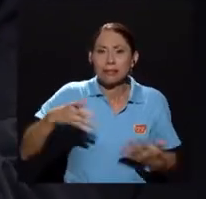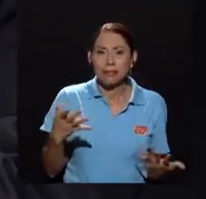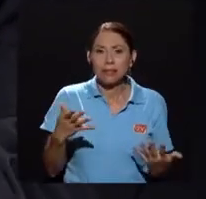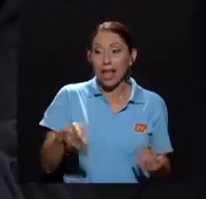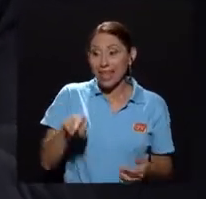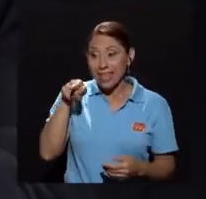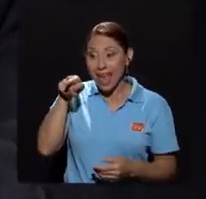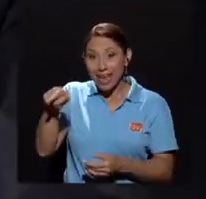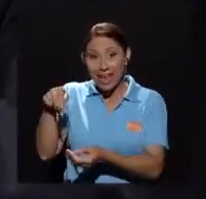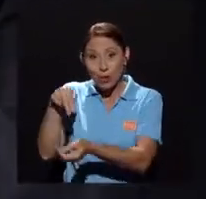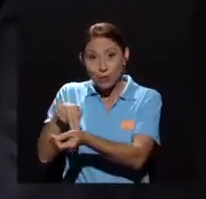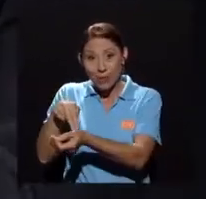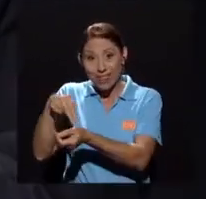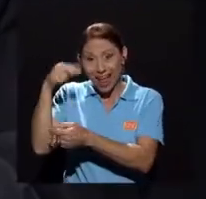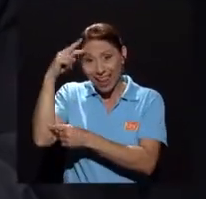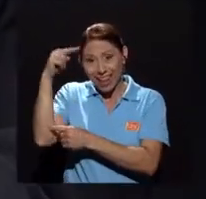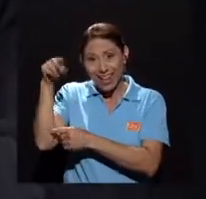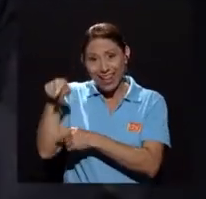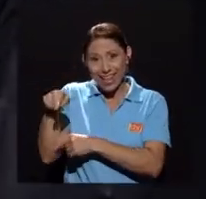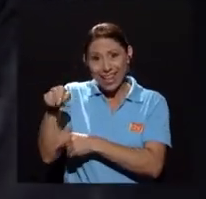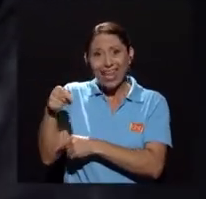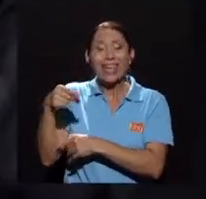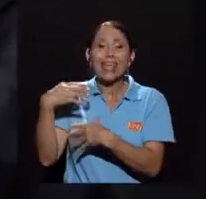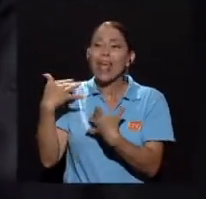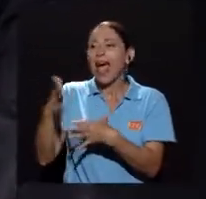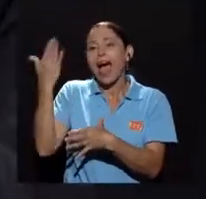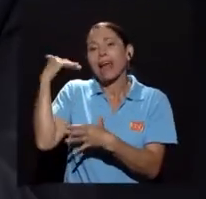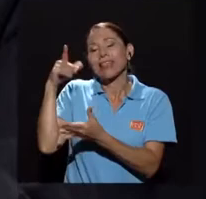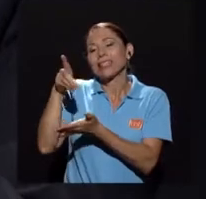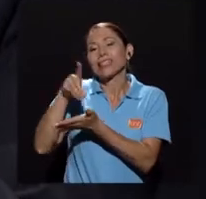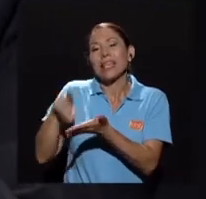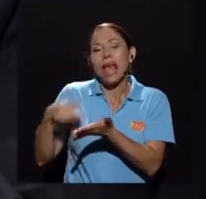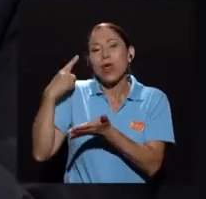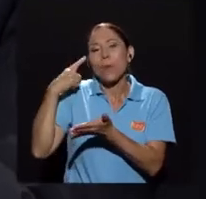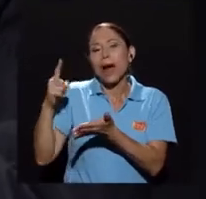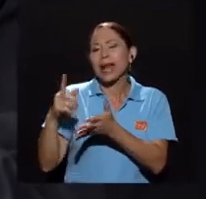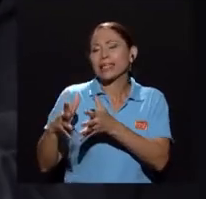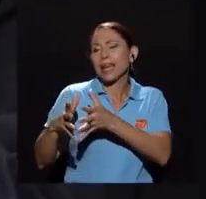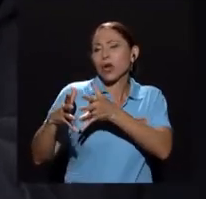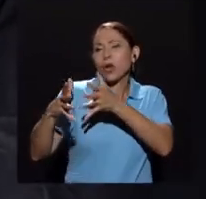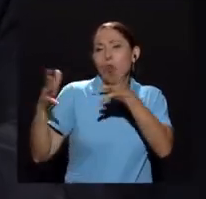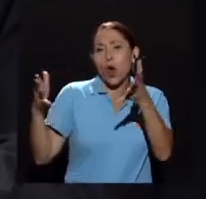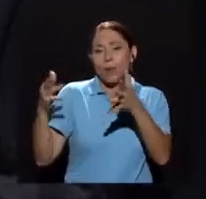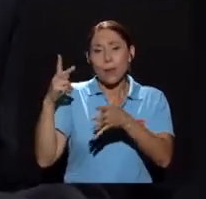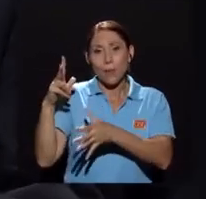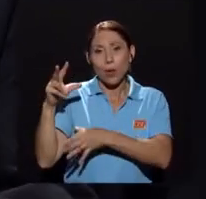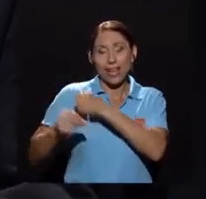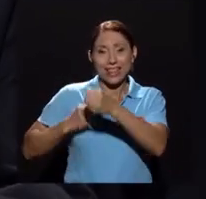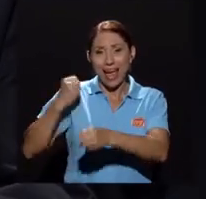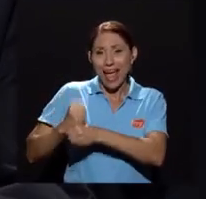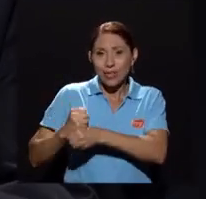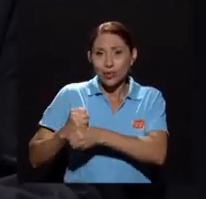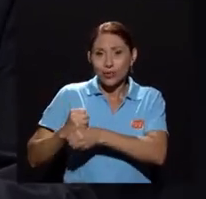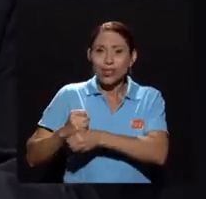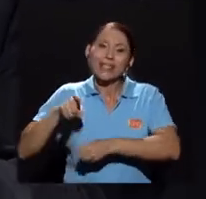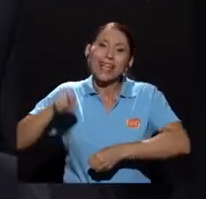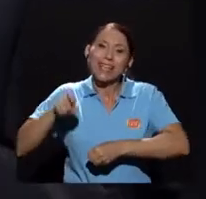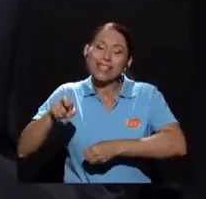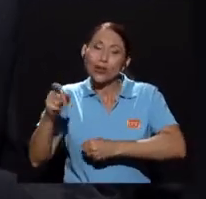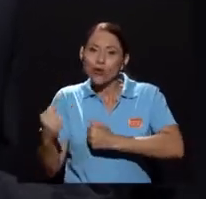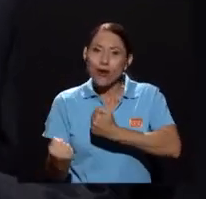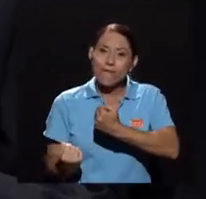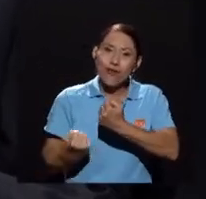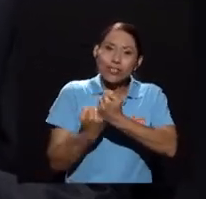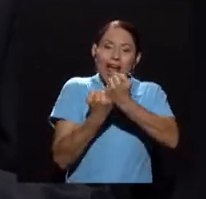que fue diseñado para ser un hospital enorme y como por 30 años verá una necesidad de reforzarlo inmediatamente en el